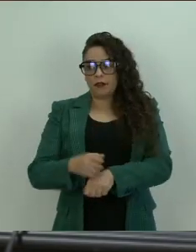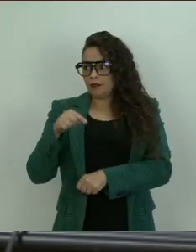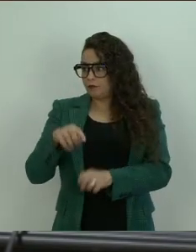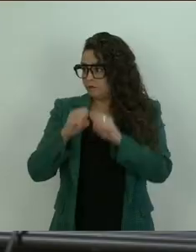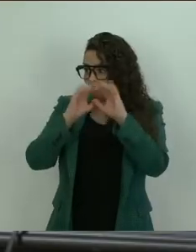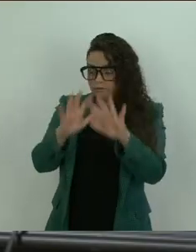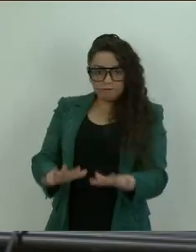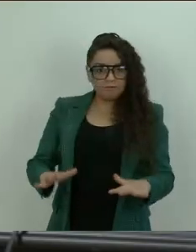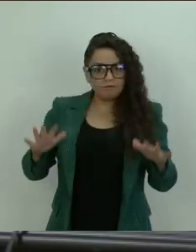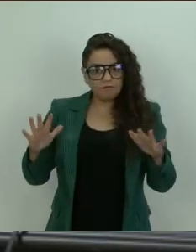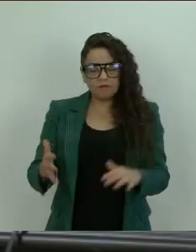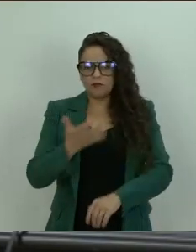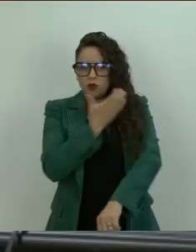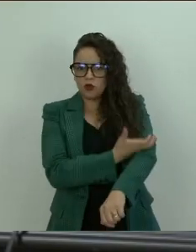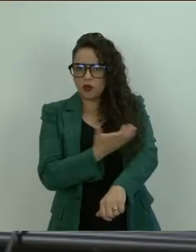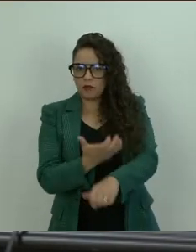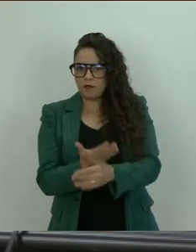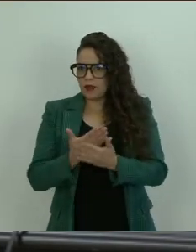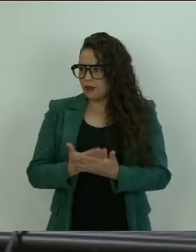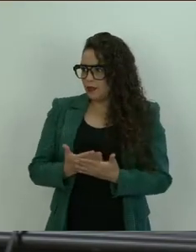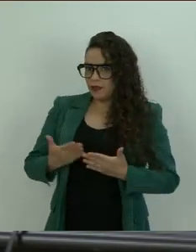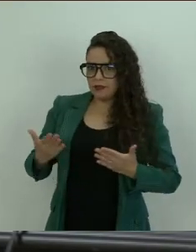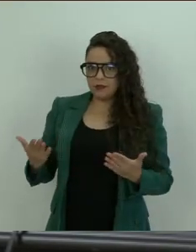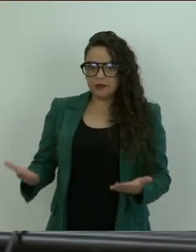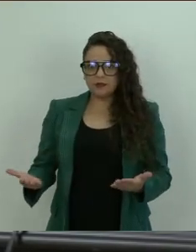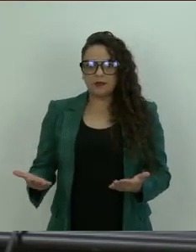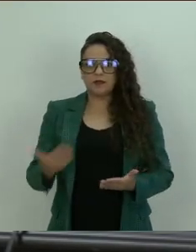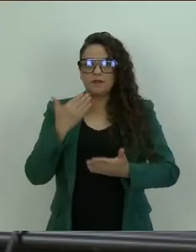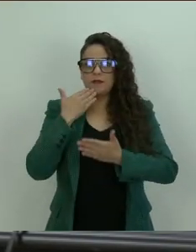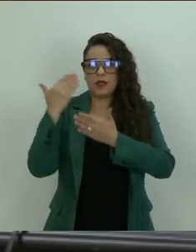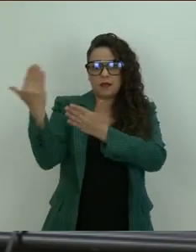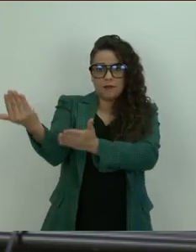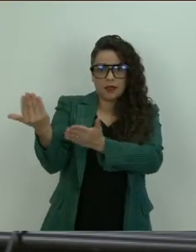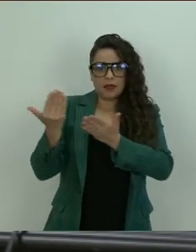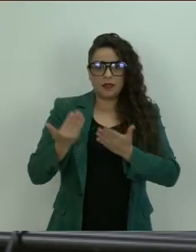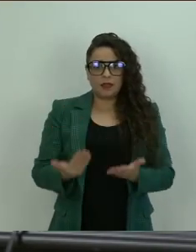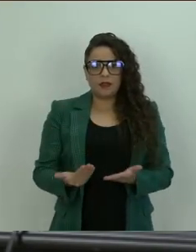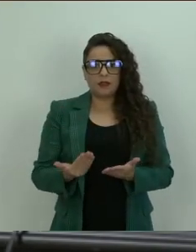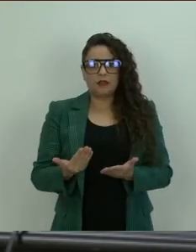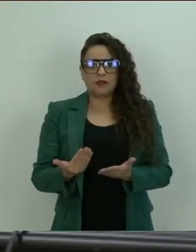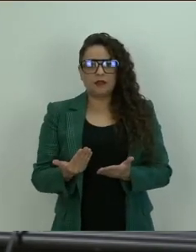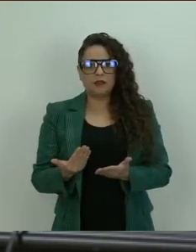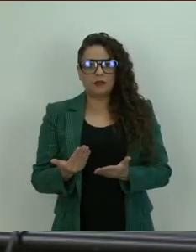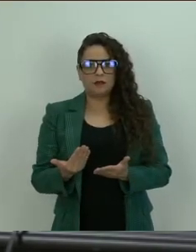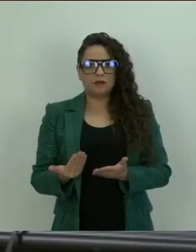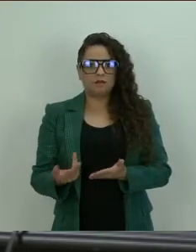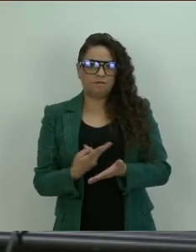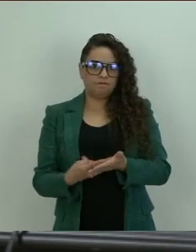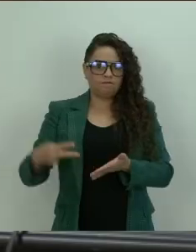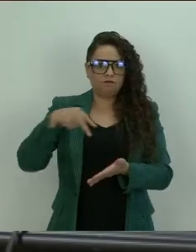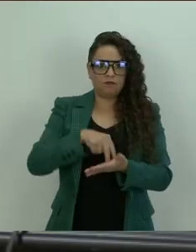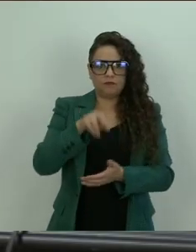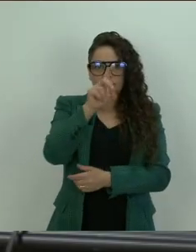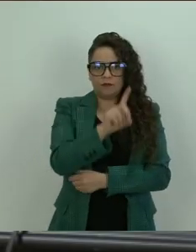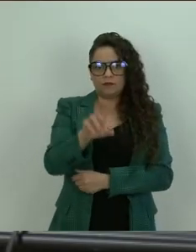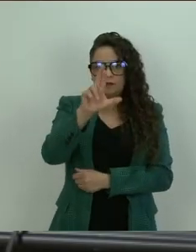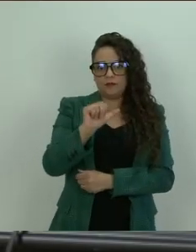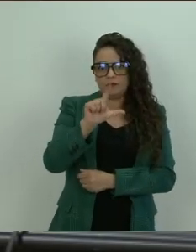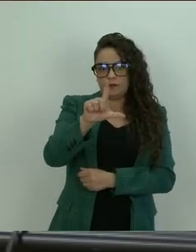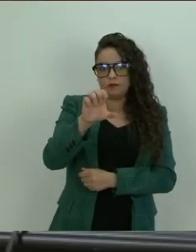compañera y compañeros del Pleno, y doy la más cordial bienvenida a nuestra destacada ponente, la doctora Leticia